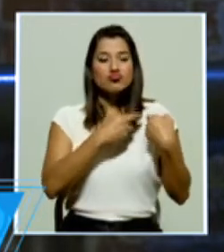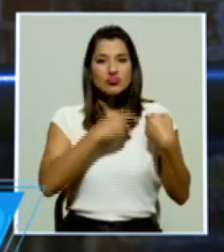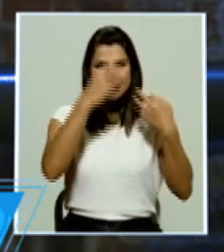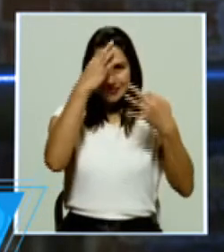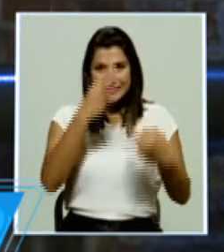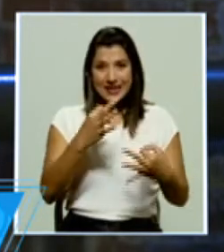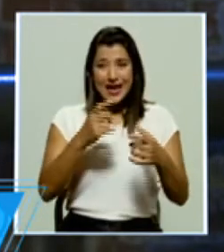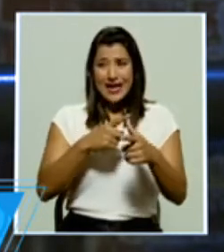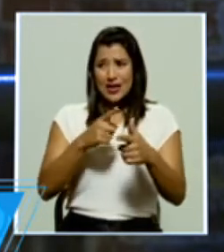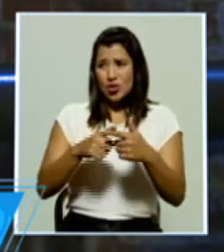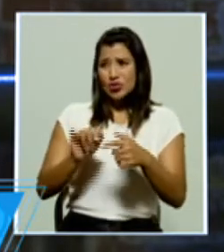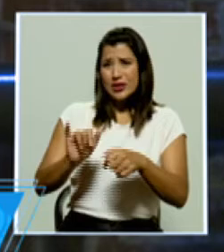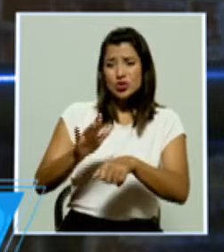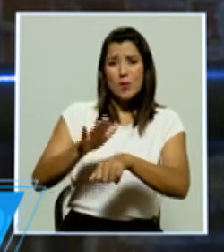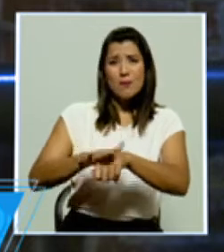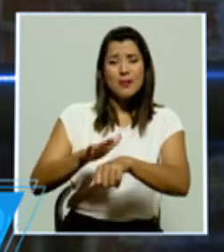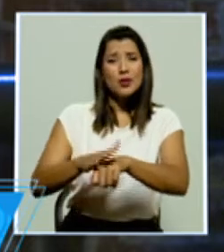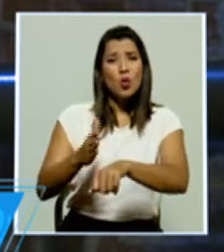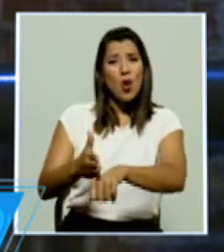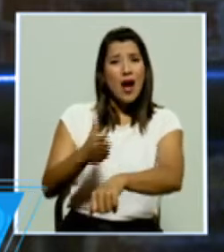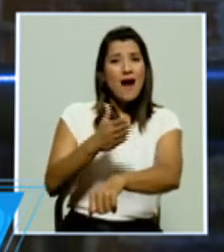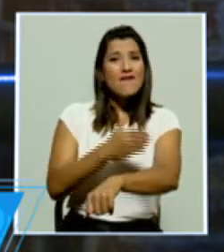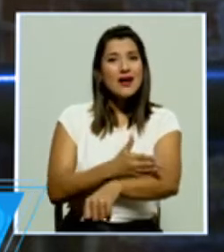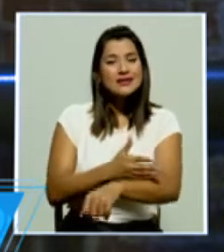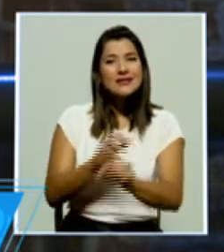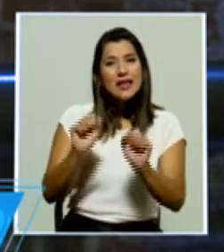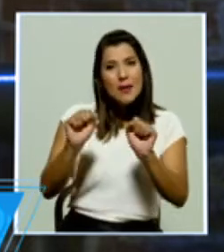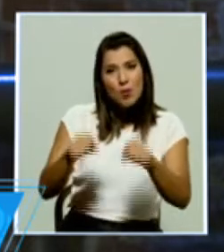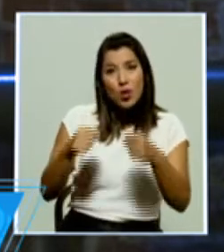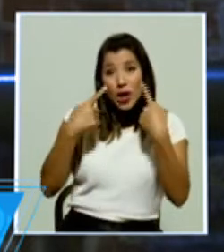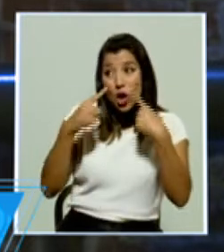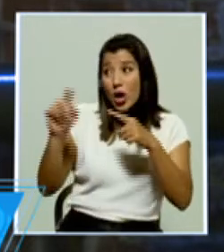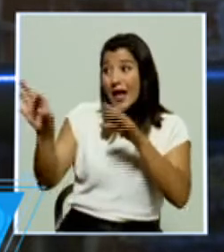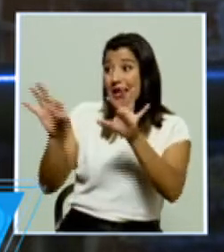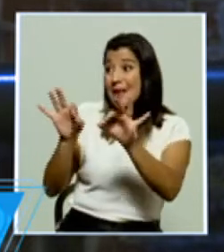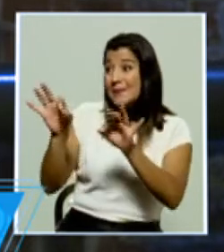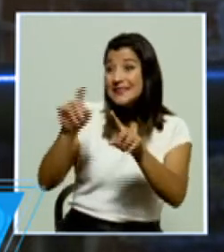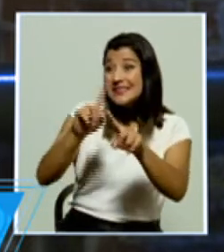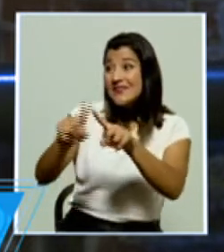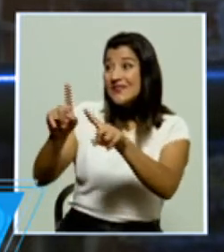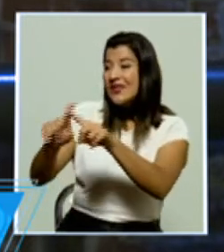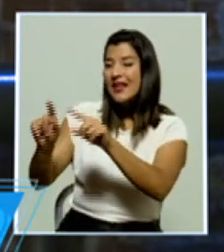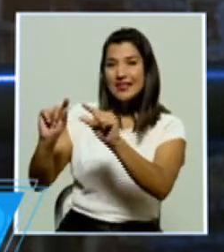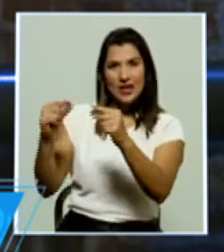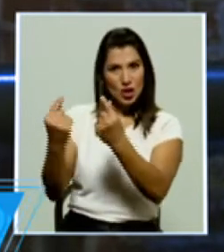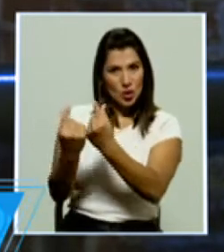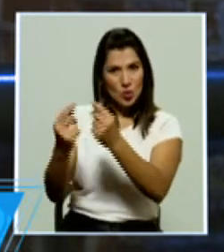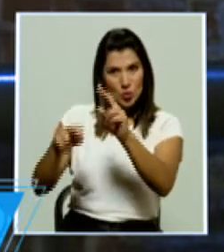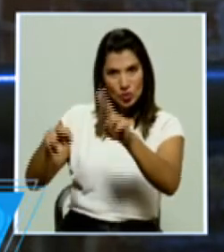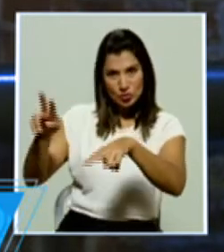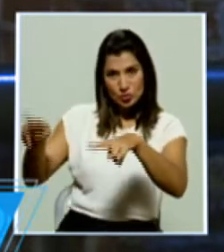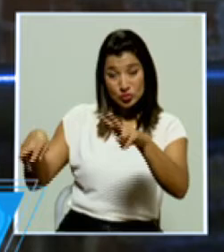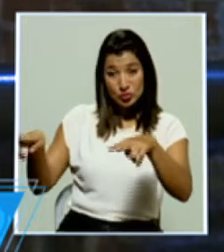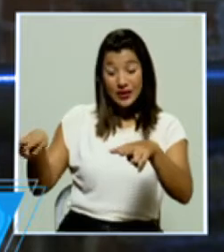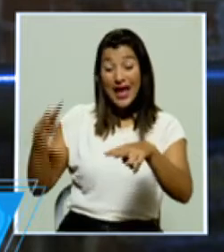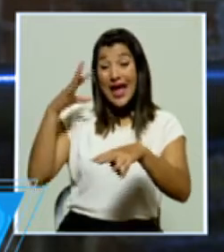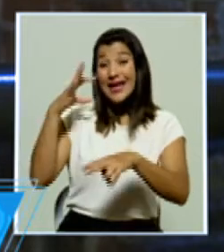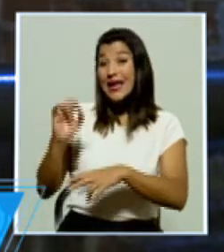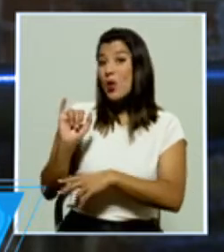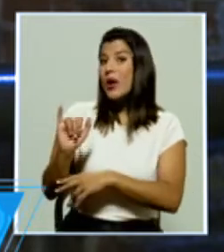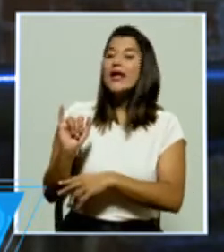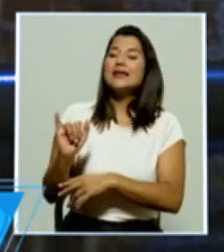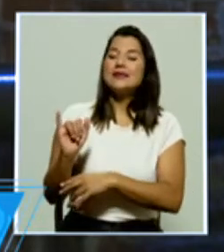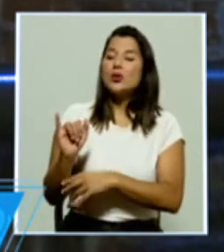adelante en generar la convocatoria a sectores y en este caso sectores plurales, que yo creo que esto es además uno de los elementos